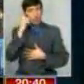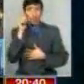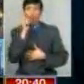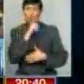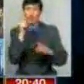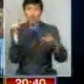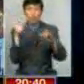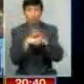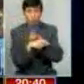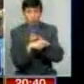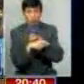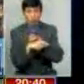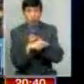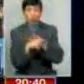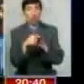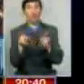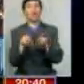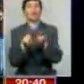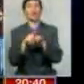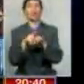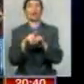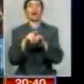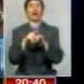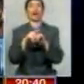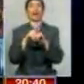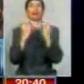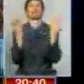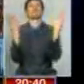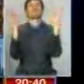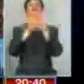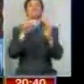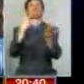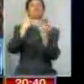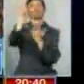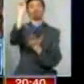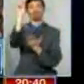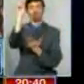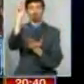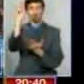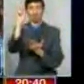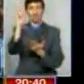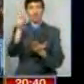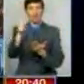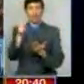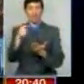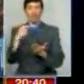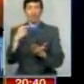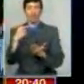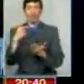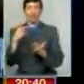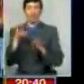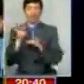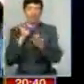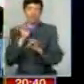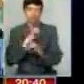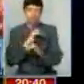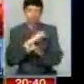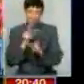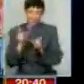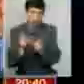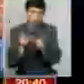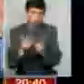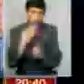selló la posibilidad de saber de que ganó aquel equipo que propuso más. No anduvo contipando San Pablo,